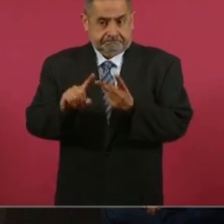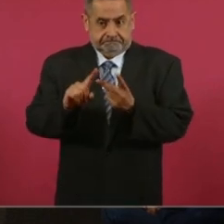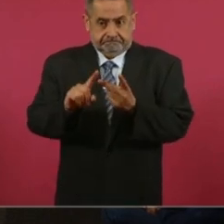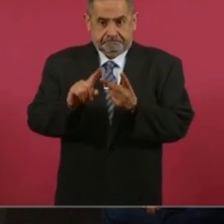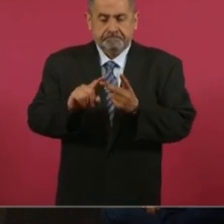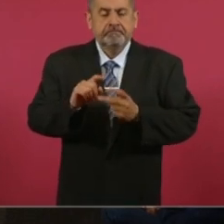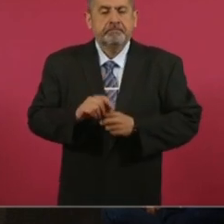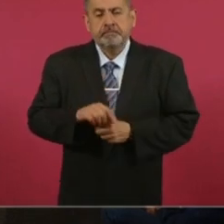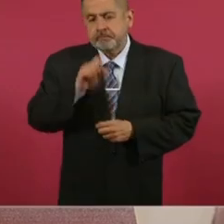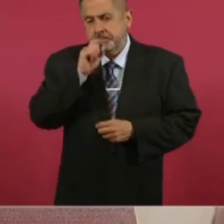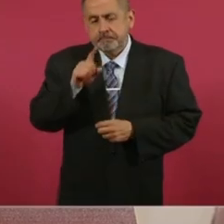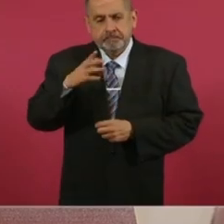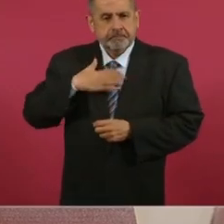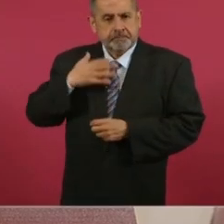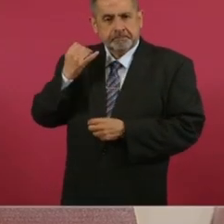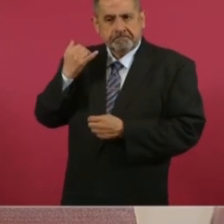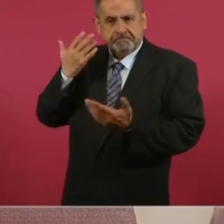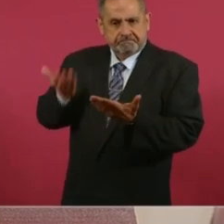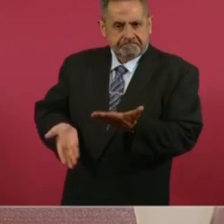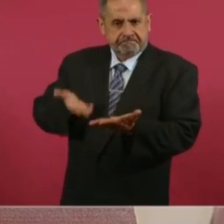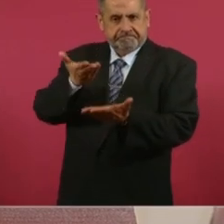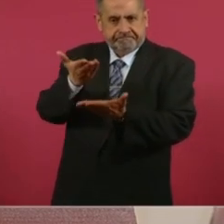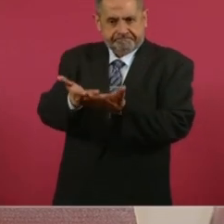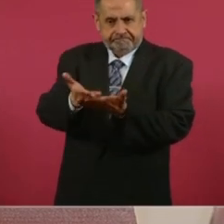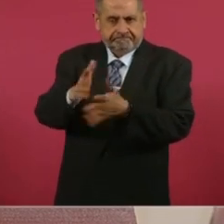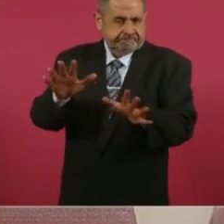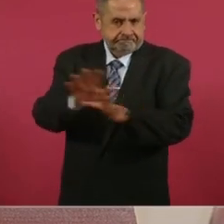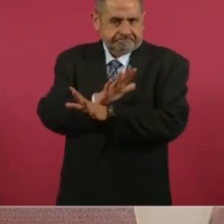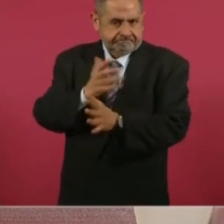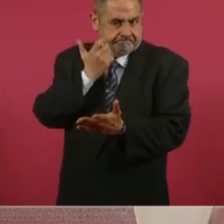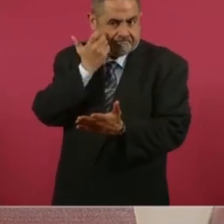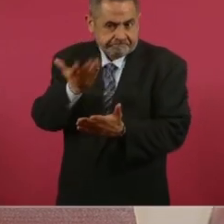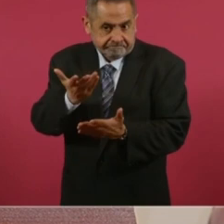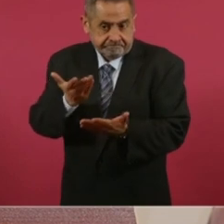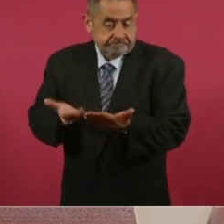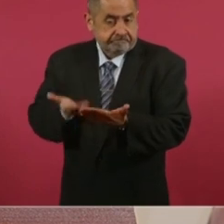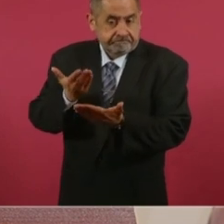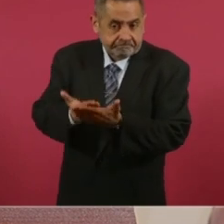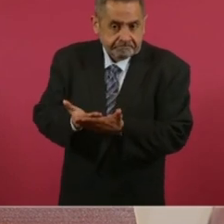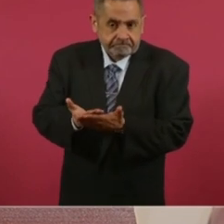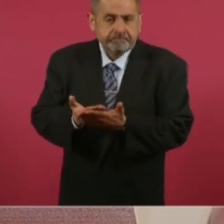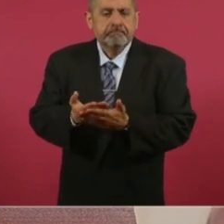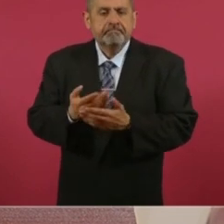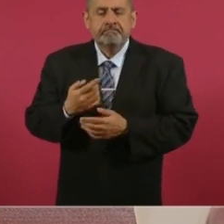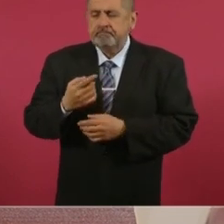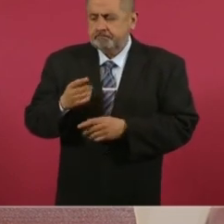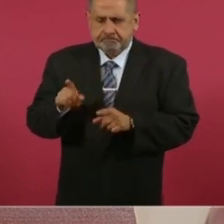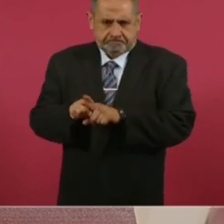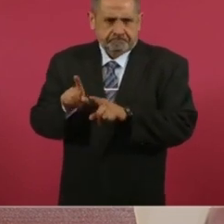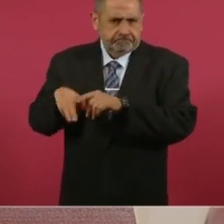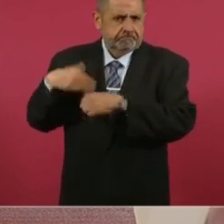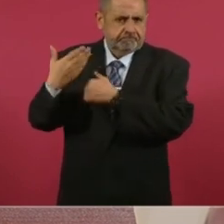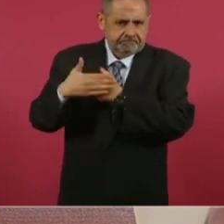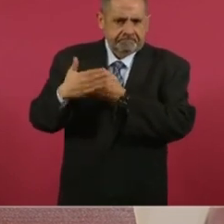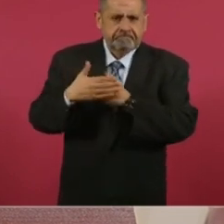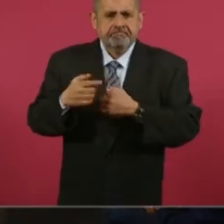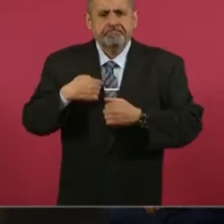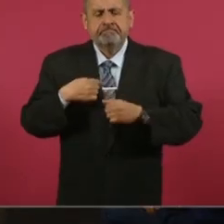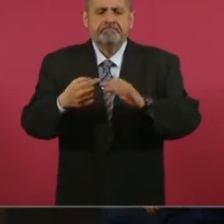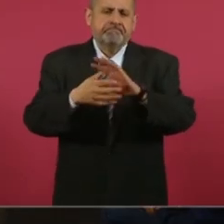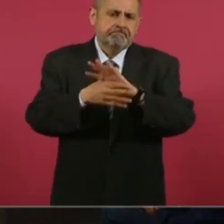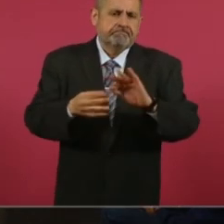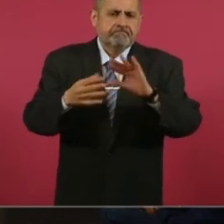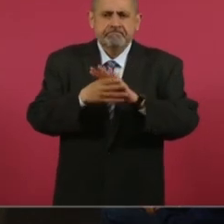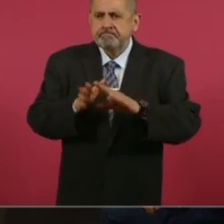cuando yo haga la presentación, quiero hacer una explicación, voy